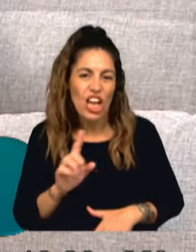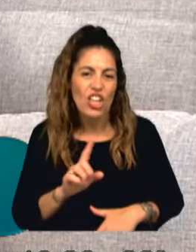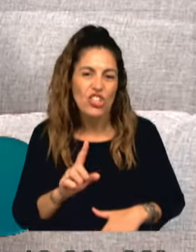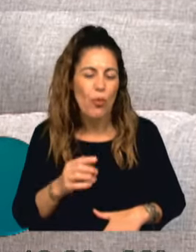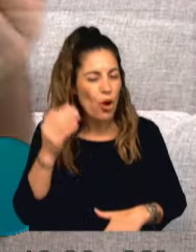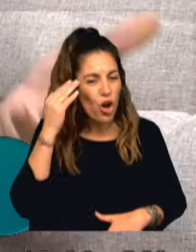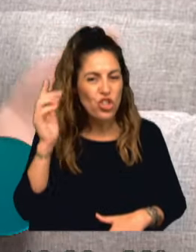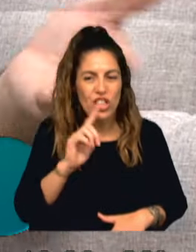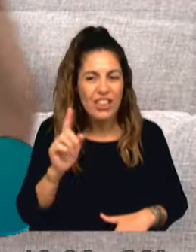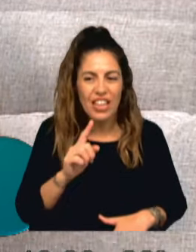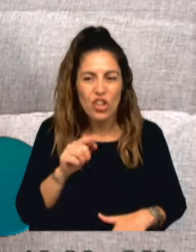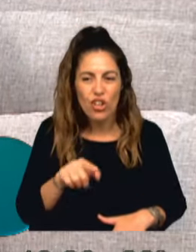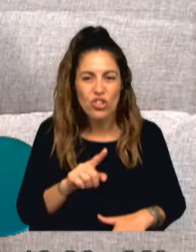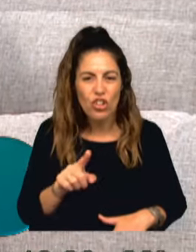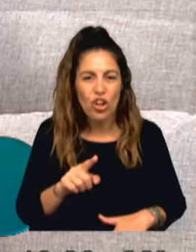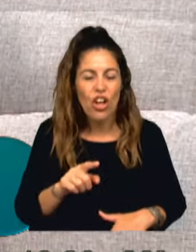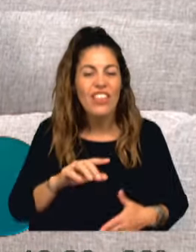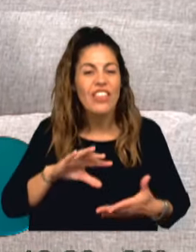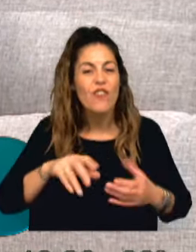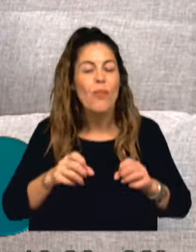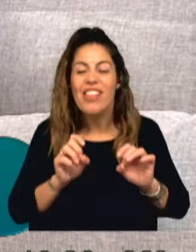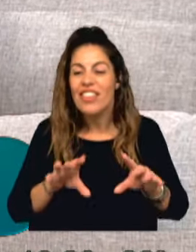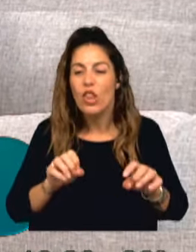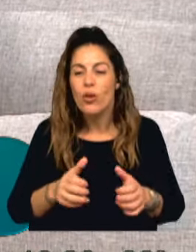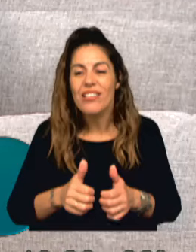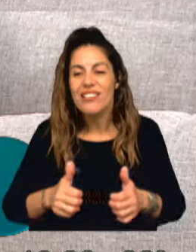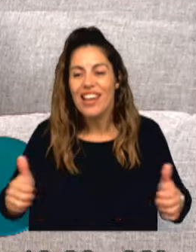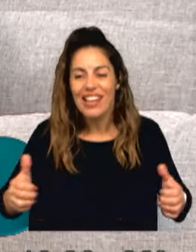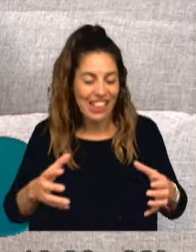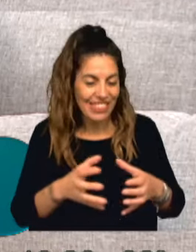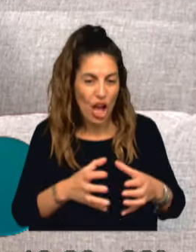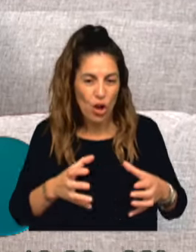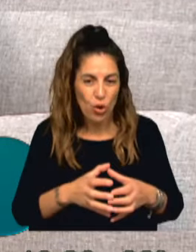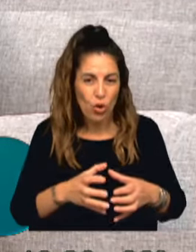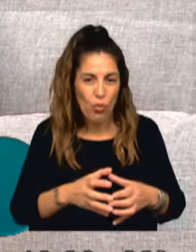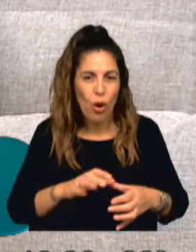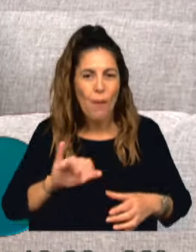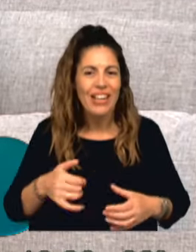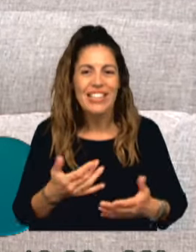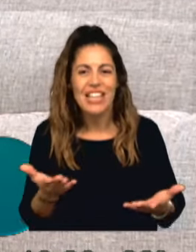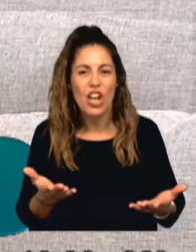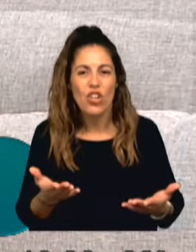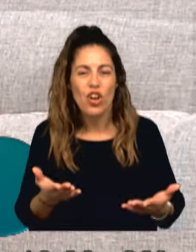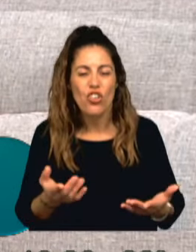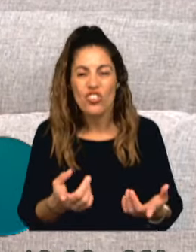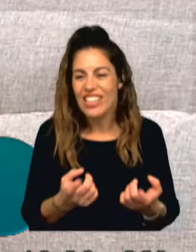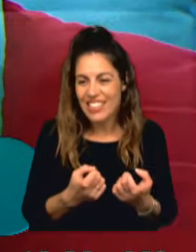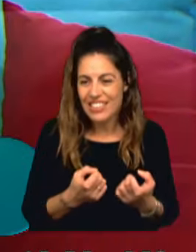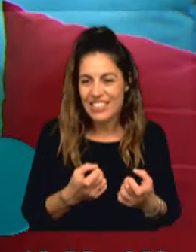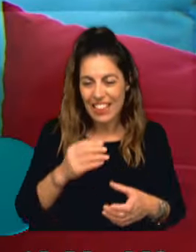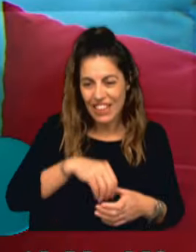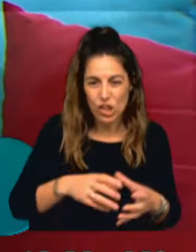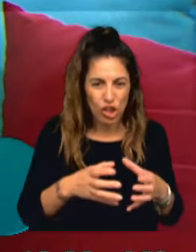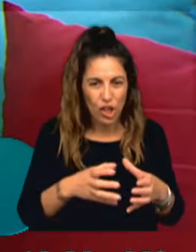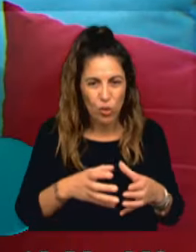muy conscientes de que va a suceder eso de forma innata lo que hacen es alejarse del grupo porque ya dejan de ser Si se quiere prescindible